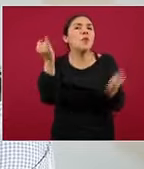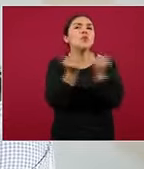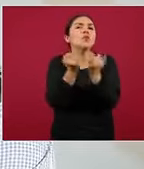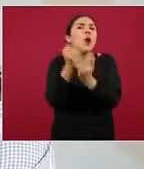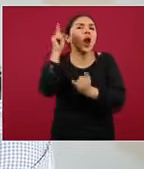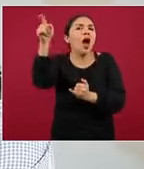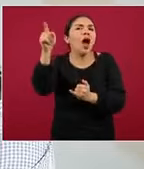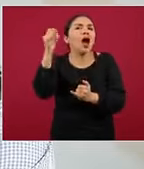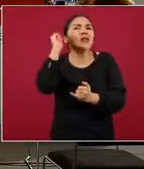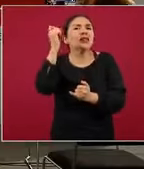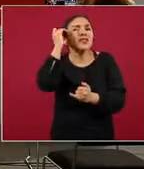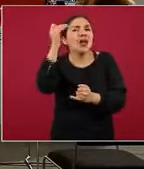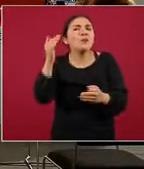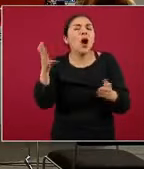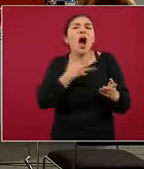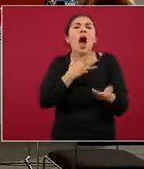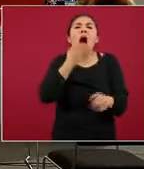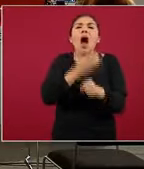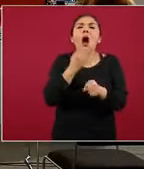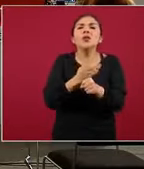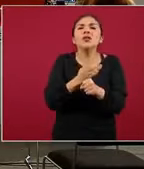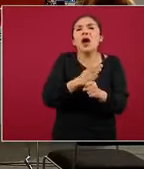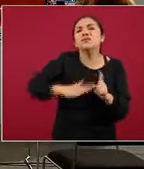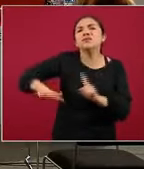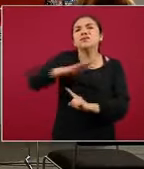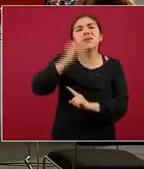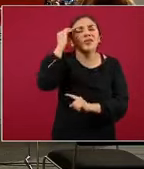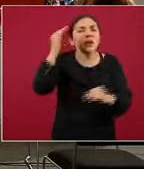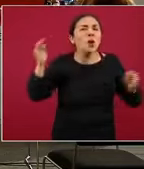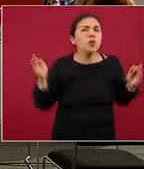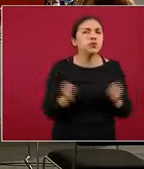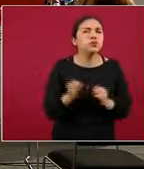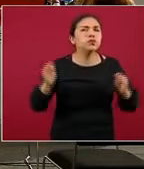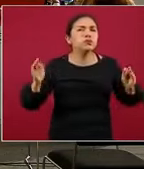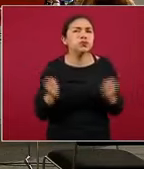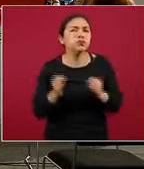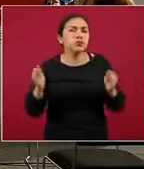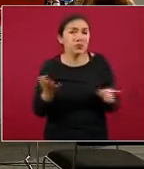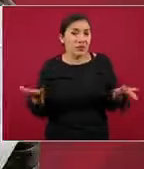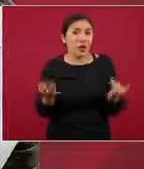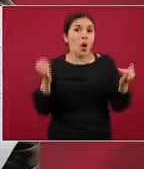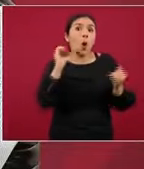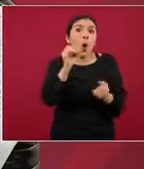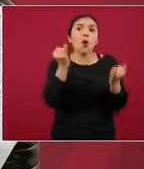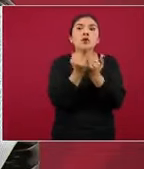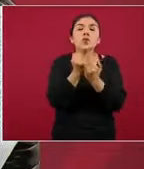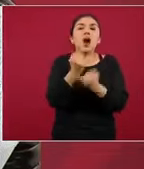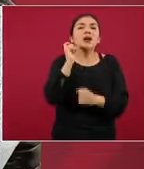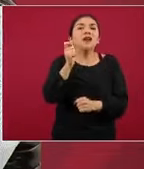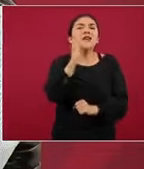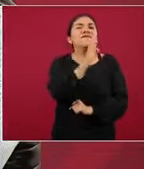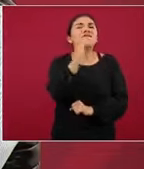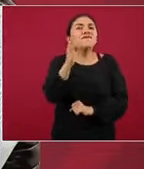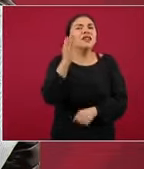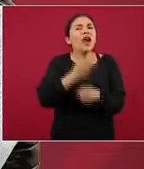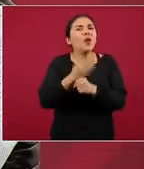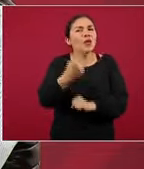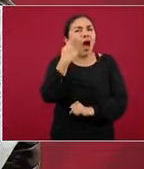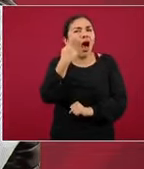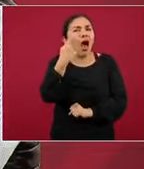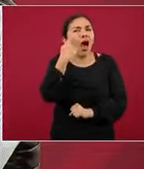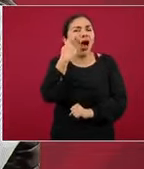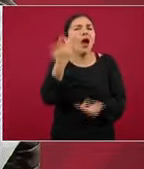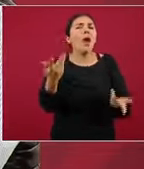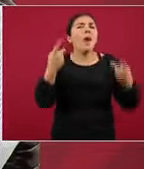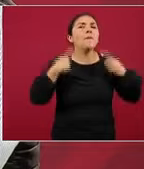decir, al hecho de encontrarnos en la temporada invernal, pero también además al hecho de encontrarnos en fechas en las que